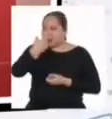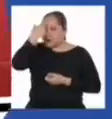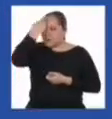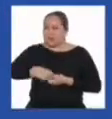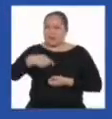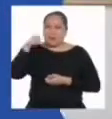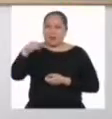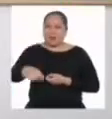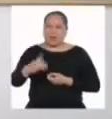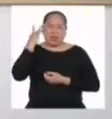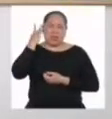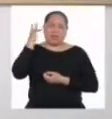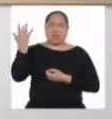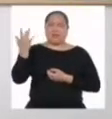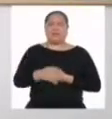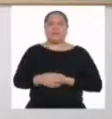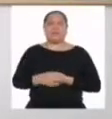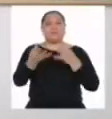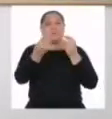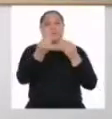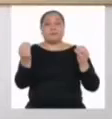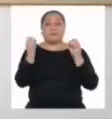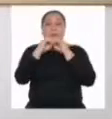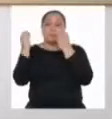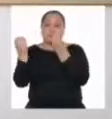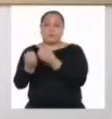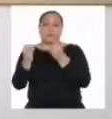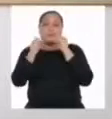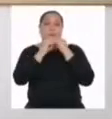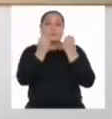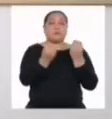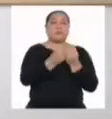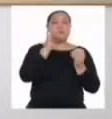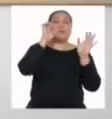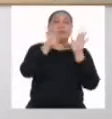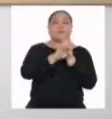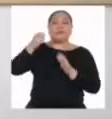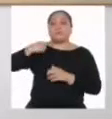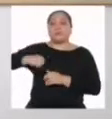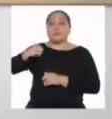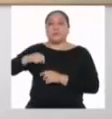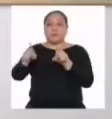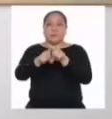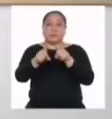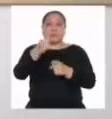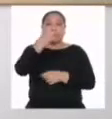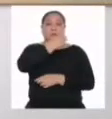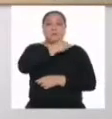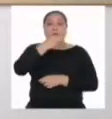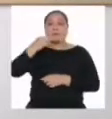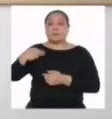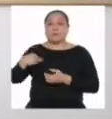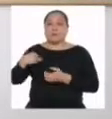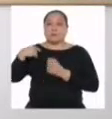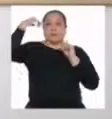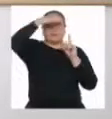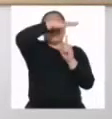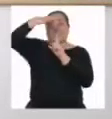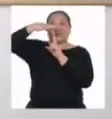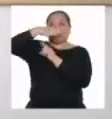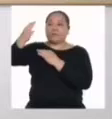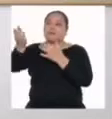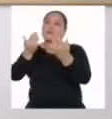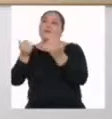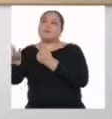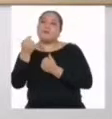de contaminación? Hay diversas instituciones como los municipios y el Ministerio del Ambiente que recogen